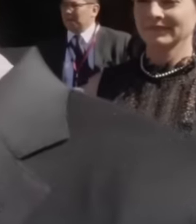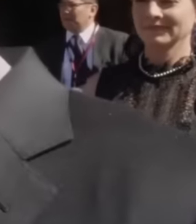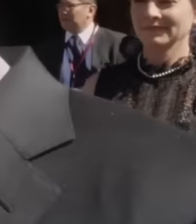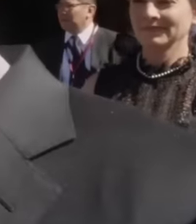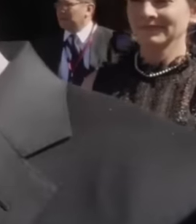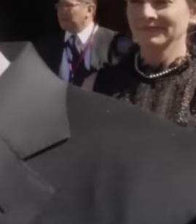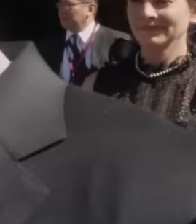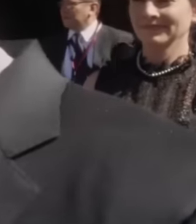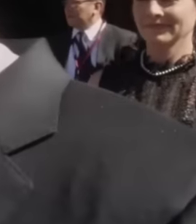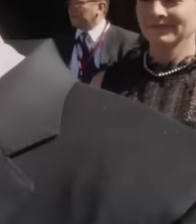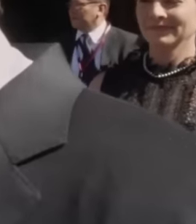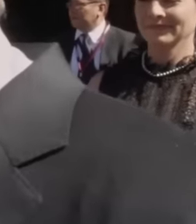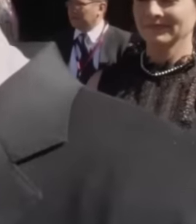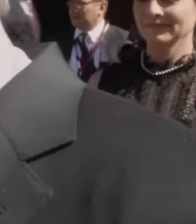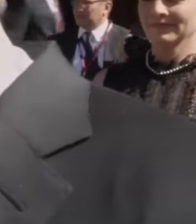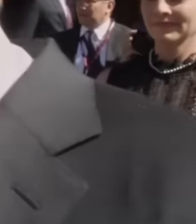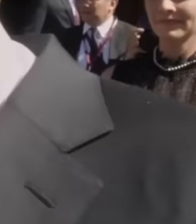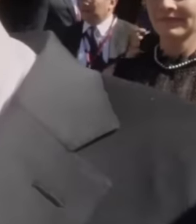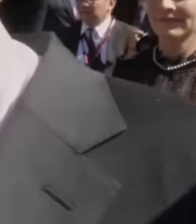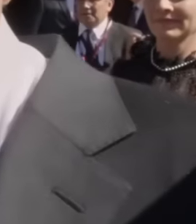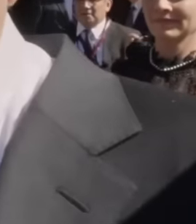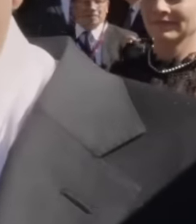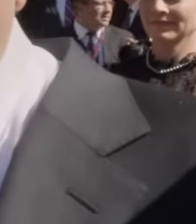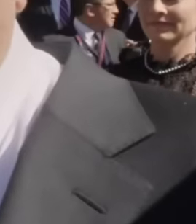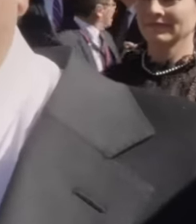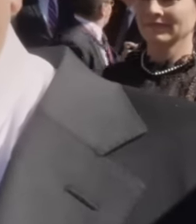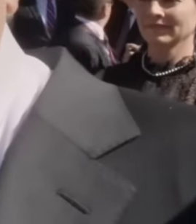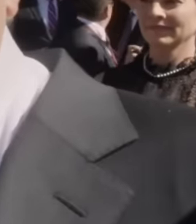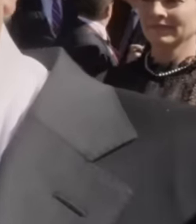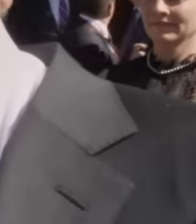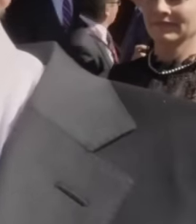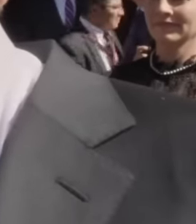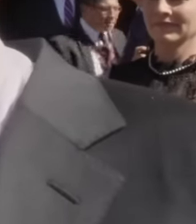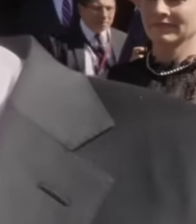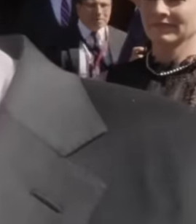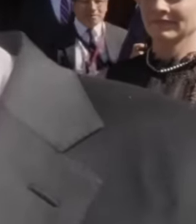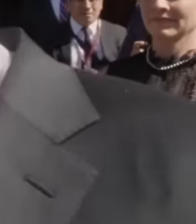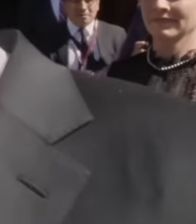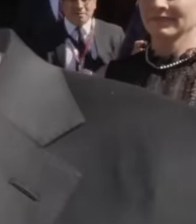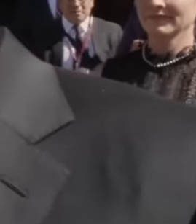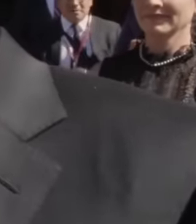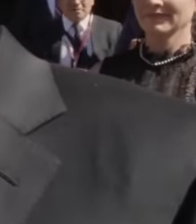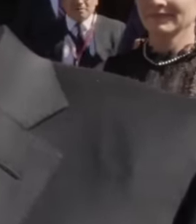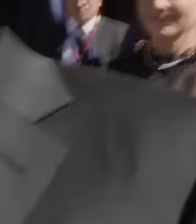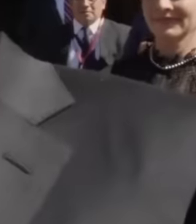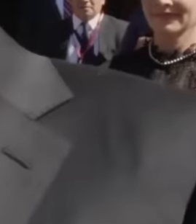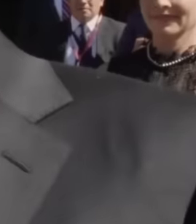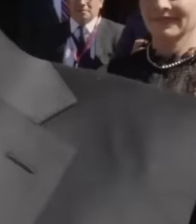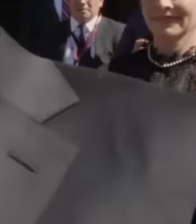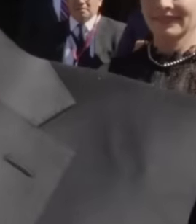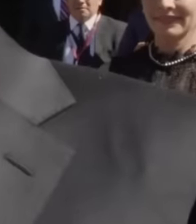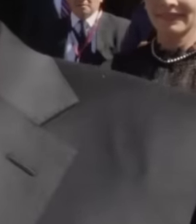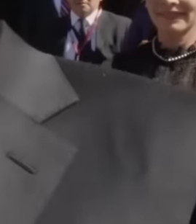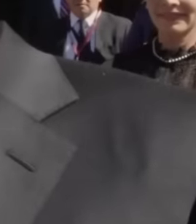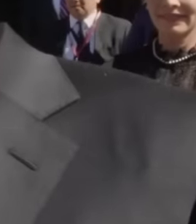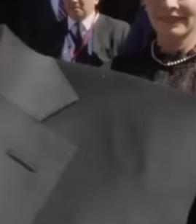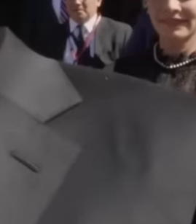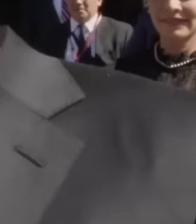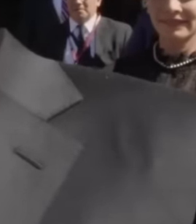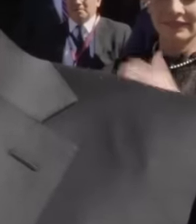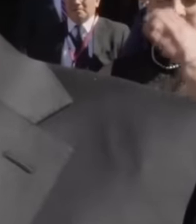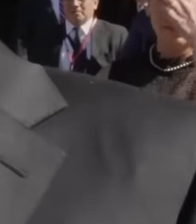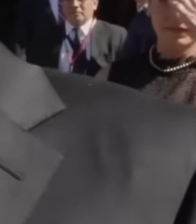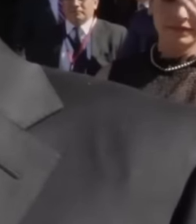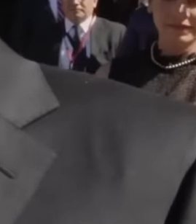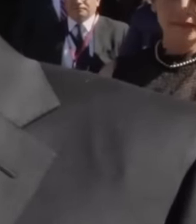a Palacio. Aquí voy a entrar, a Palacio, porque así lo decidió el pueblo. Y yo no le voy a fallar